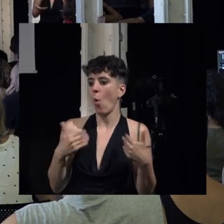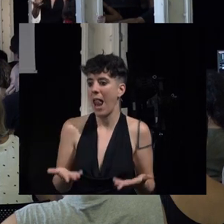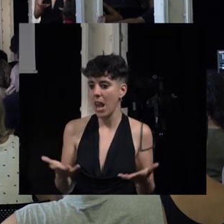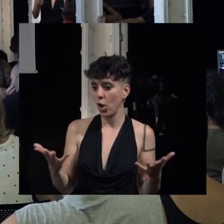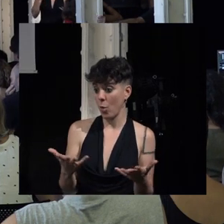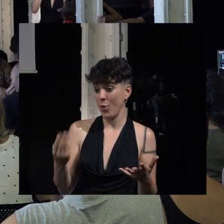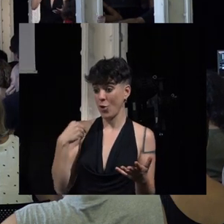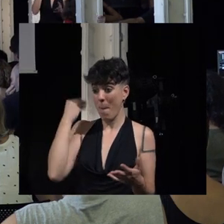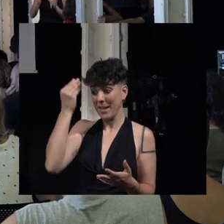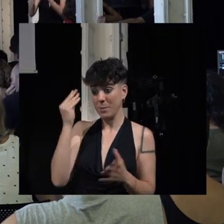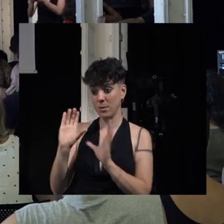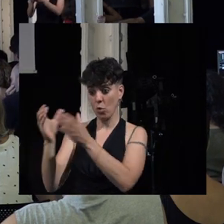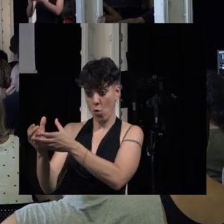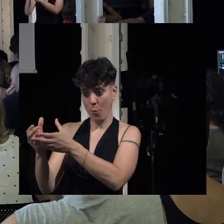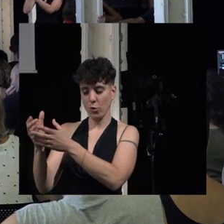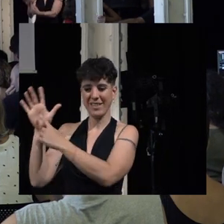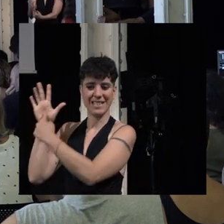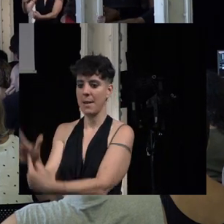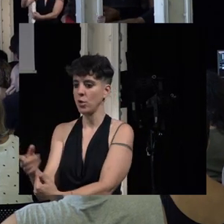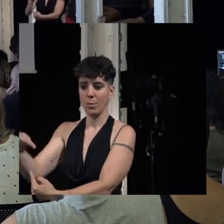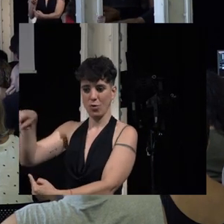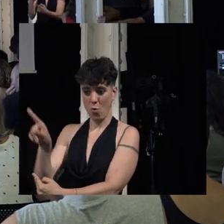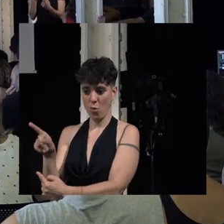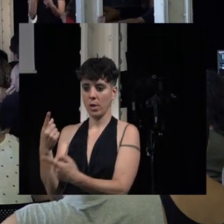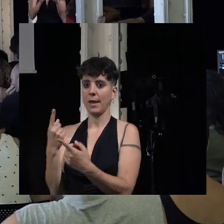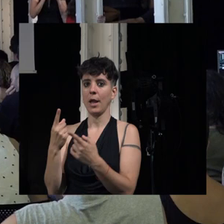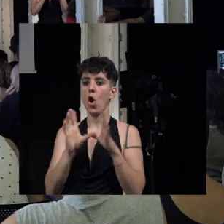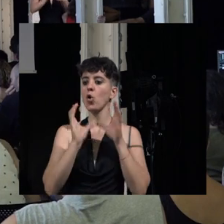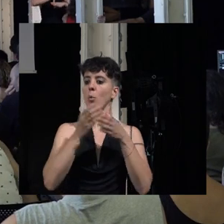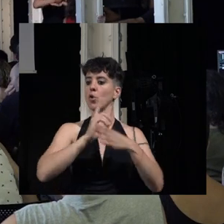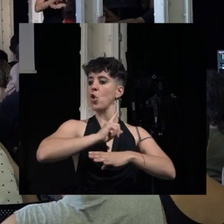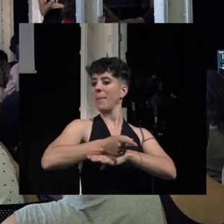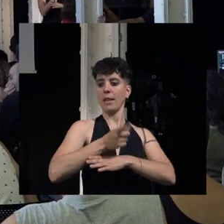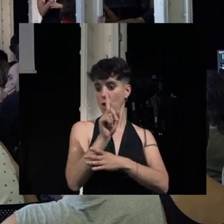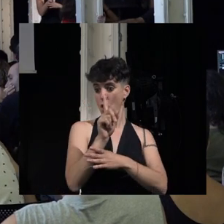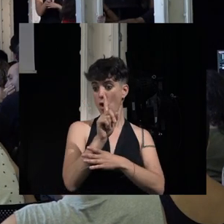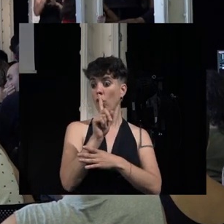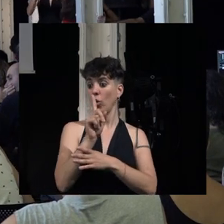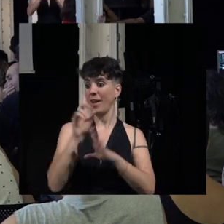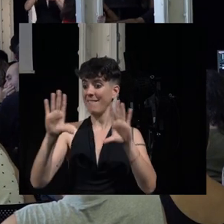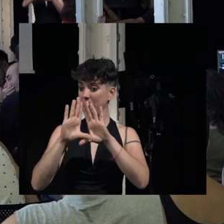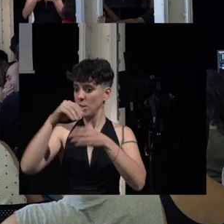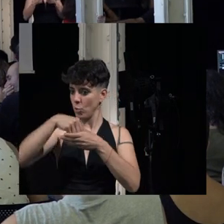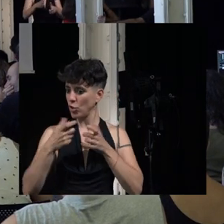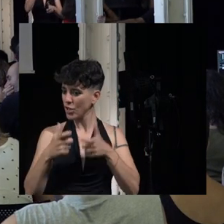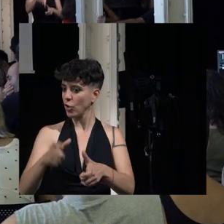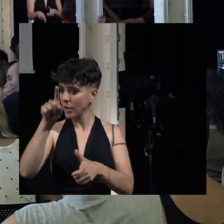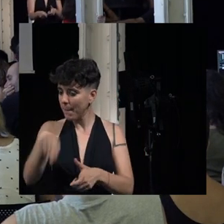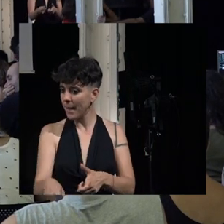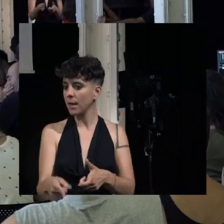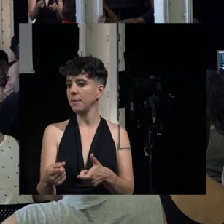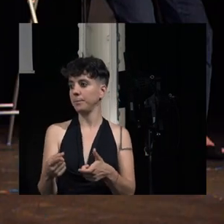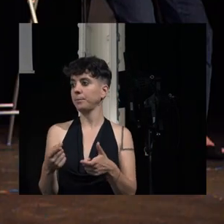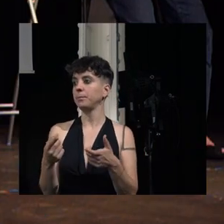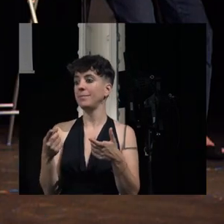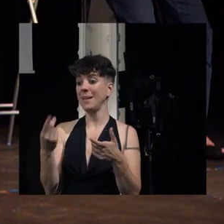solamente por las ideologías dominantes, sino muchas veces desde un sector del propio feminismo, y tendemos a dejar a lo mejor